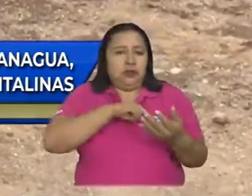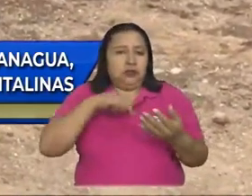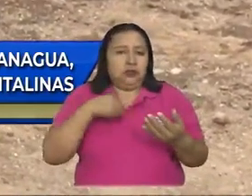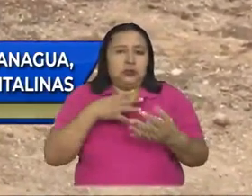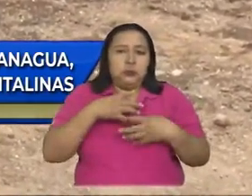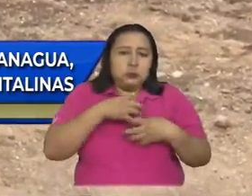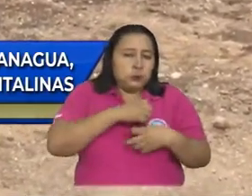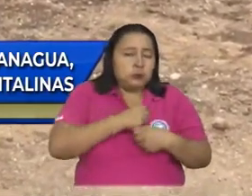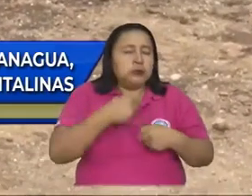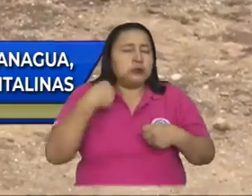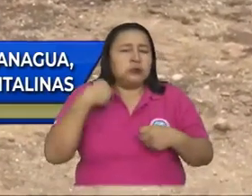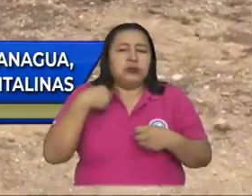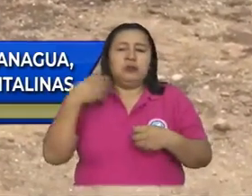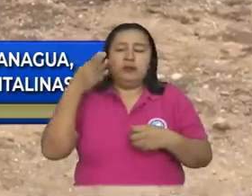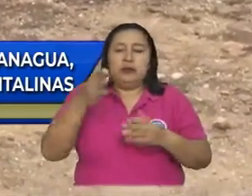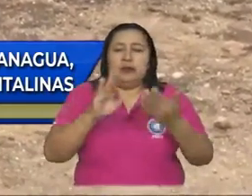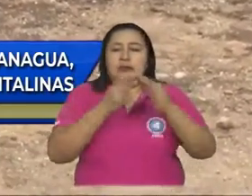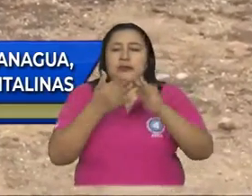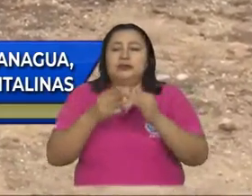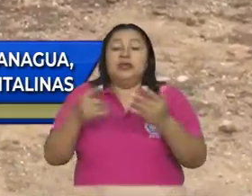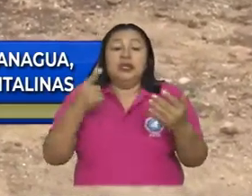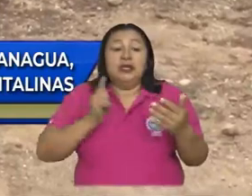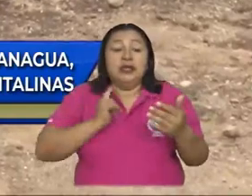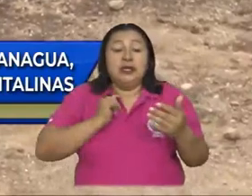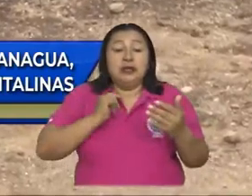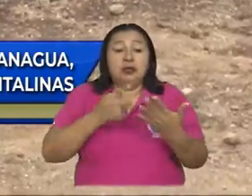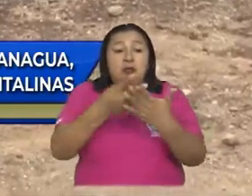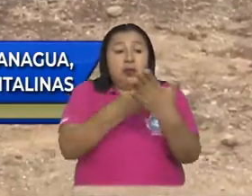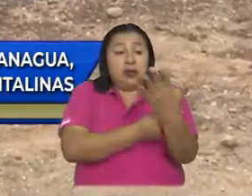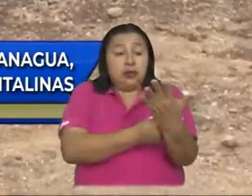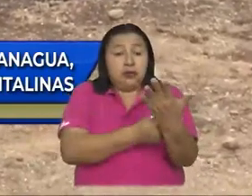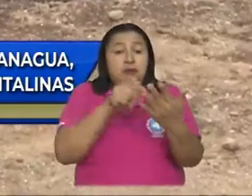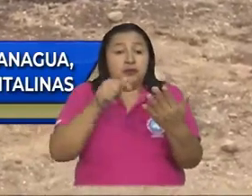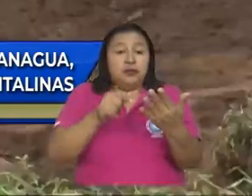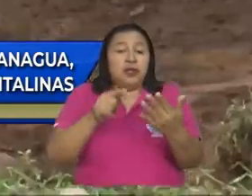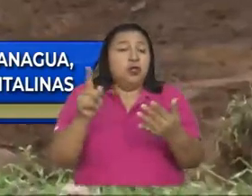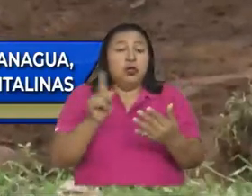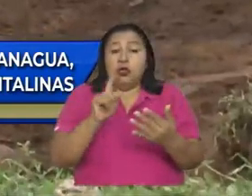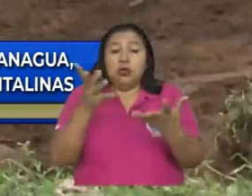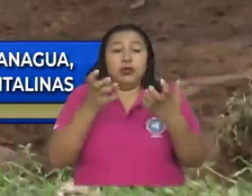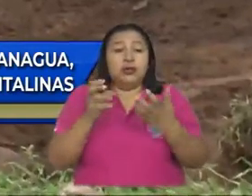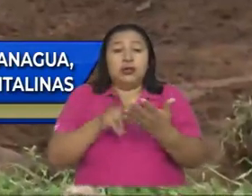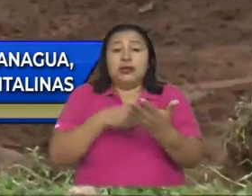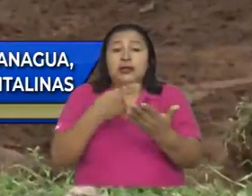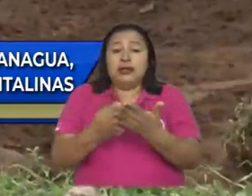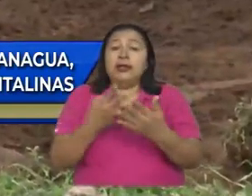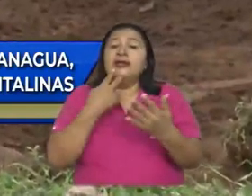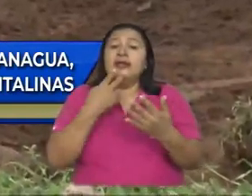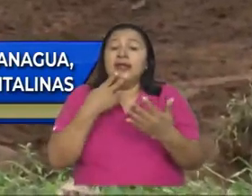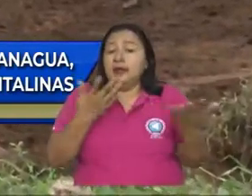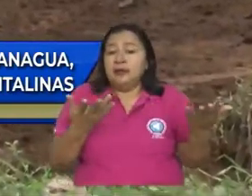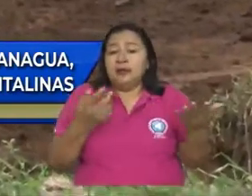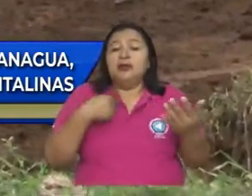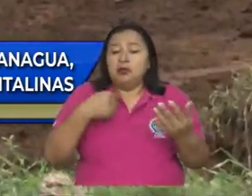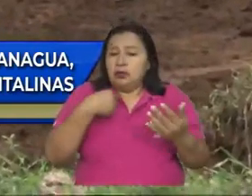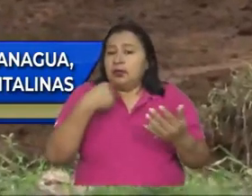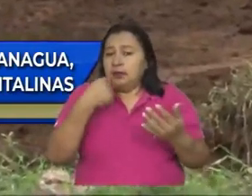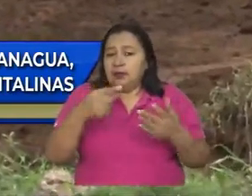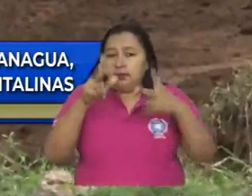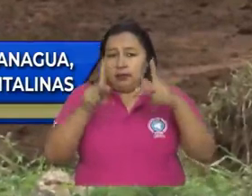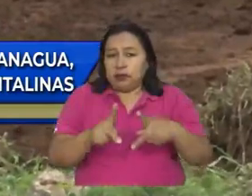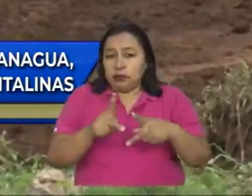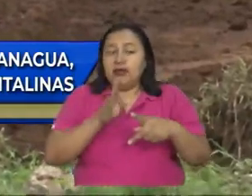desgarrador, que cada vez que íbamos a un barrio nos decían, si teníamos un proyecto donde no querían que nos regalaran nada. Esas son las expresiones, y te lo digo lo que